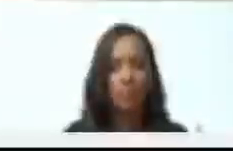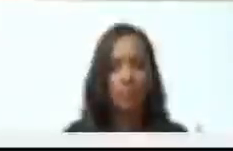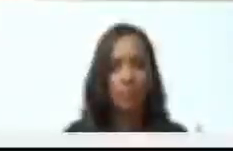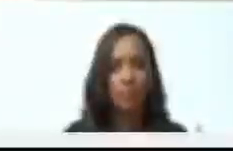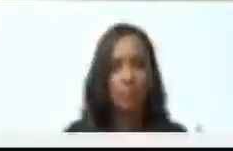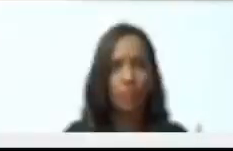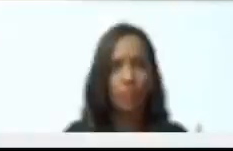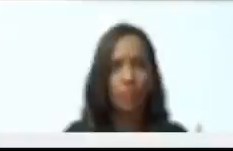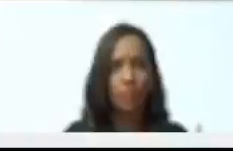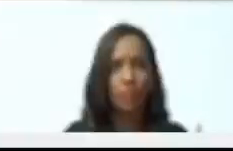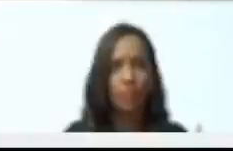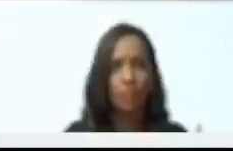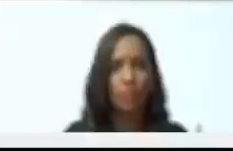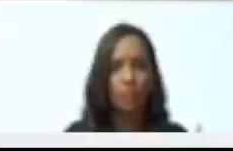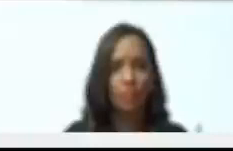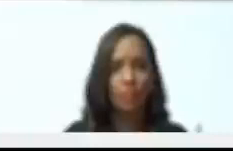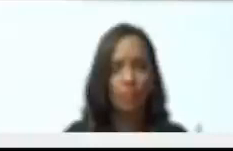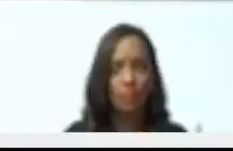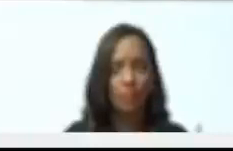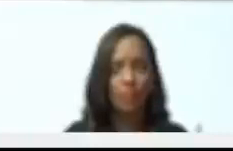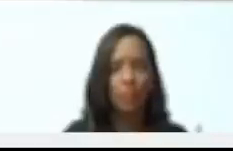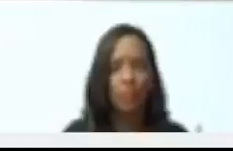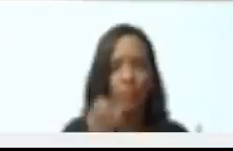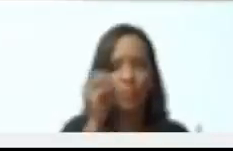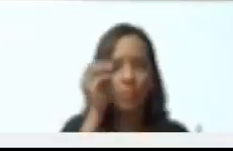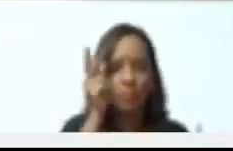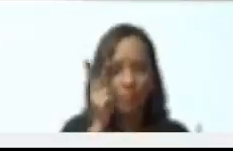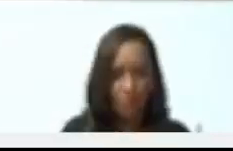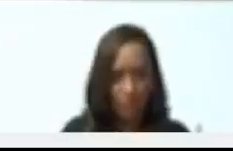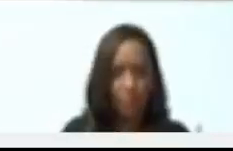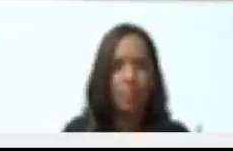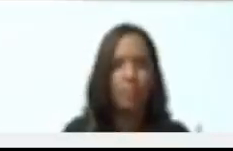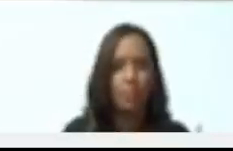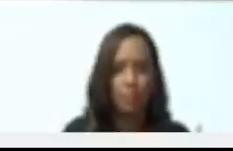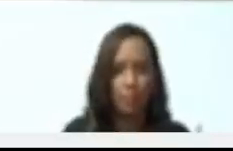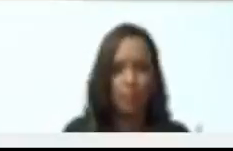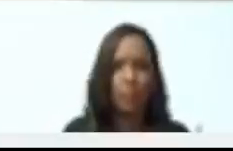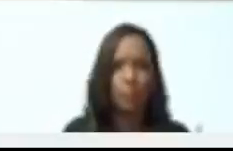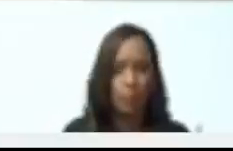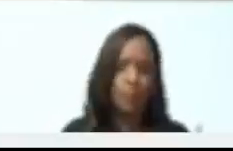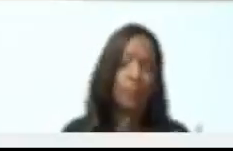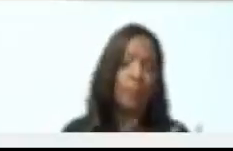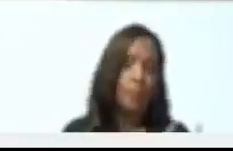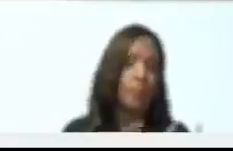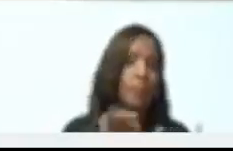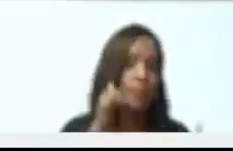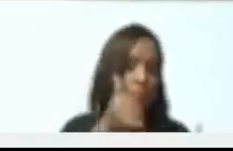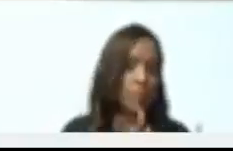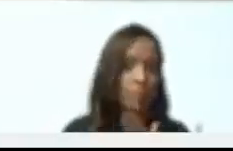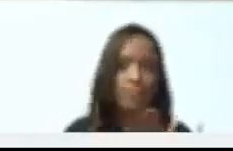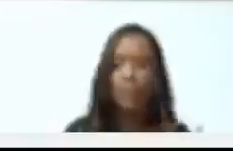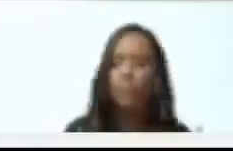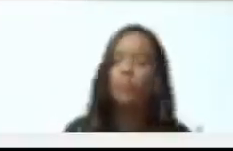Aprobado, remitido a la Comisión Especial Bicameral que estudia